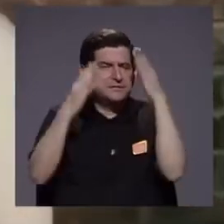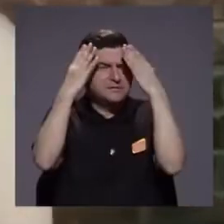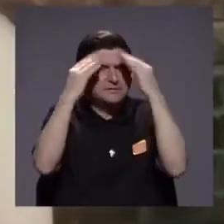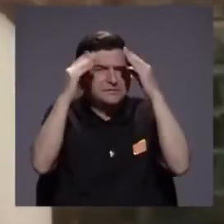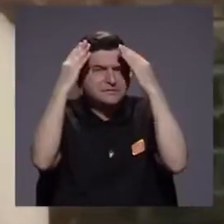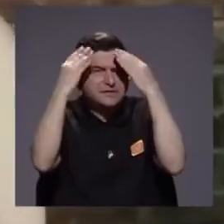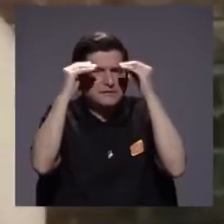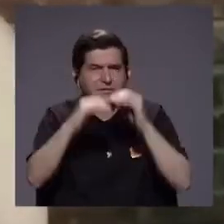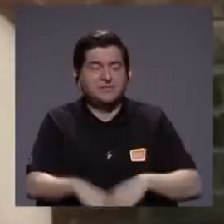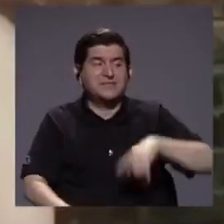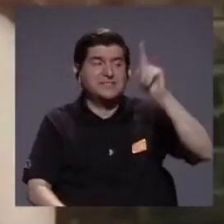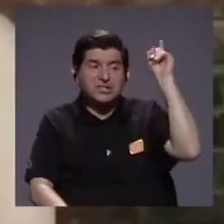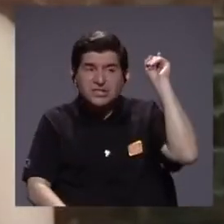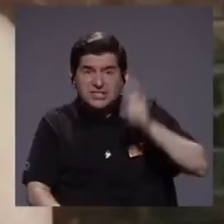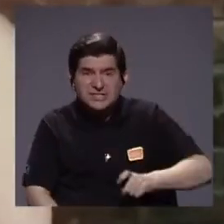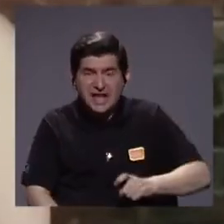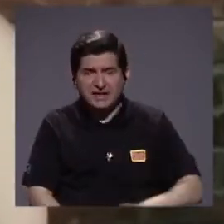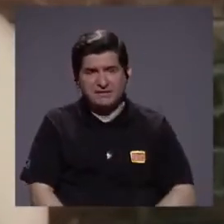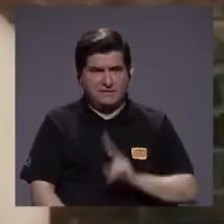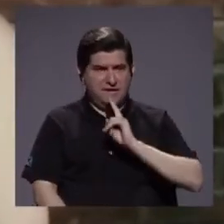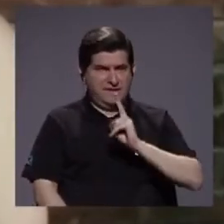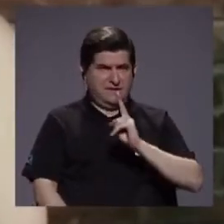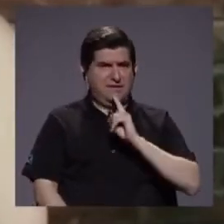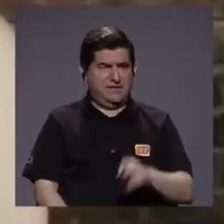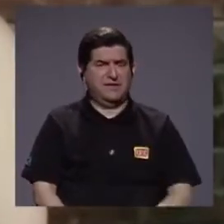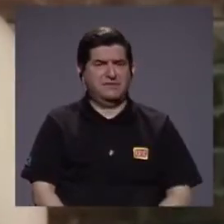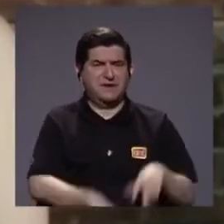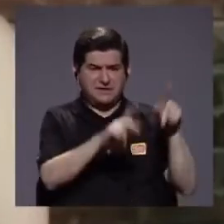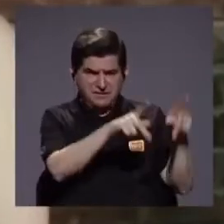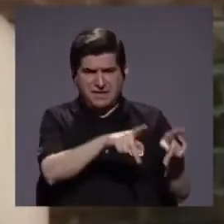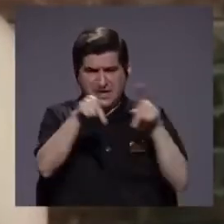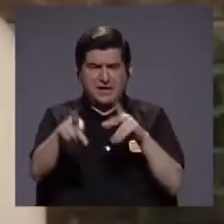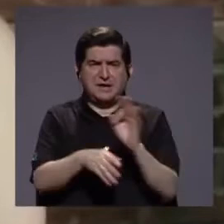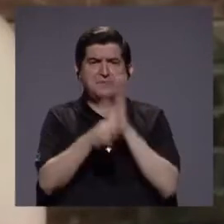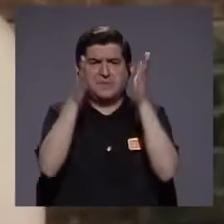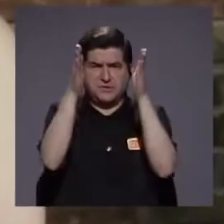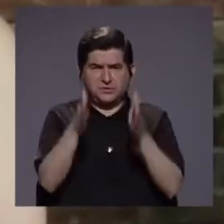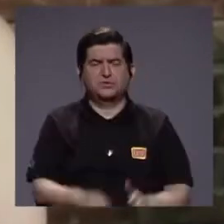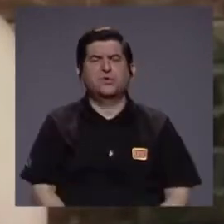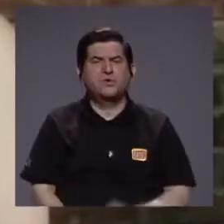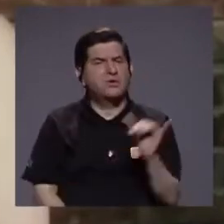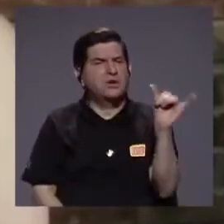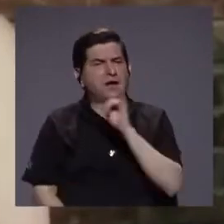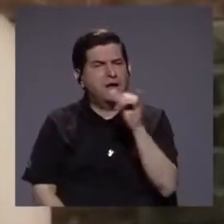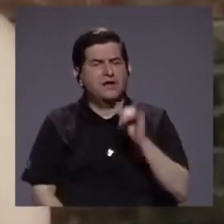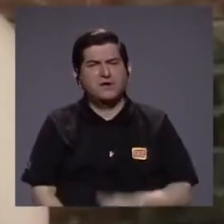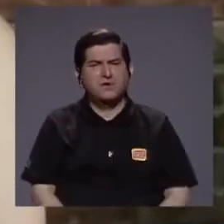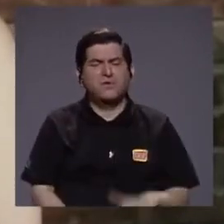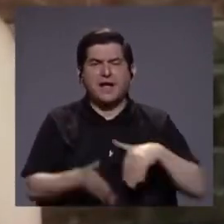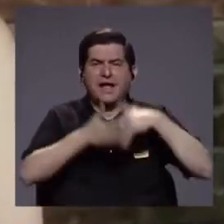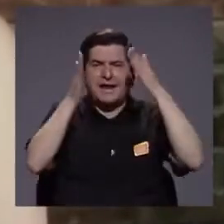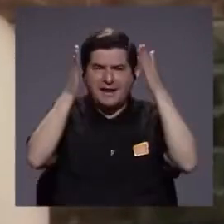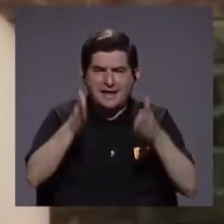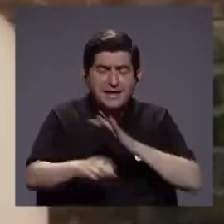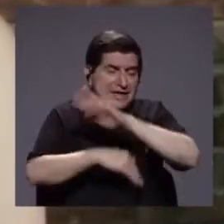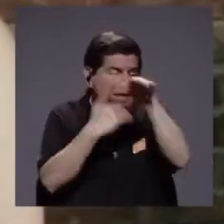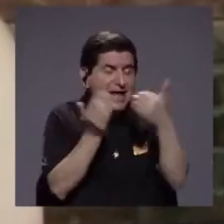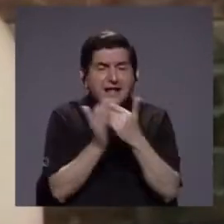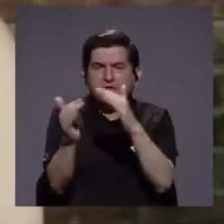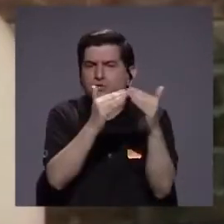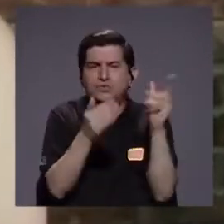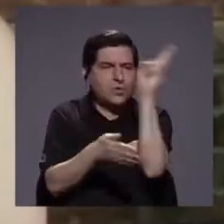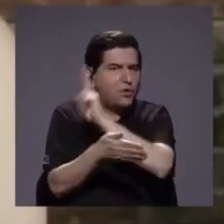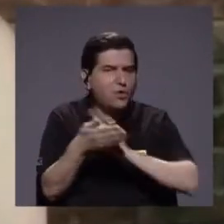información debe de verdad llegar a las personas funcionarias y también al estudiantado y a toda la